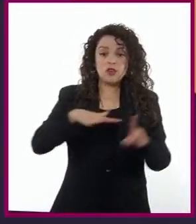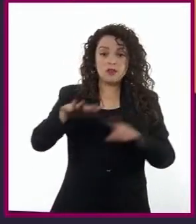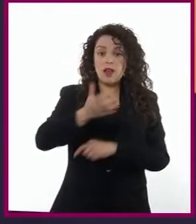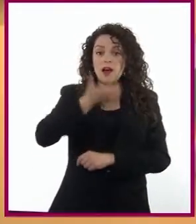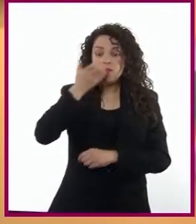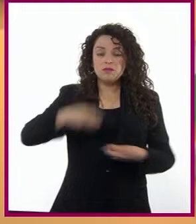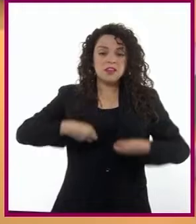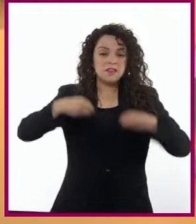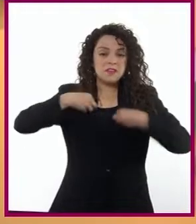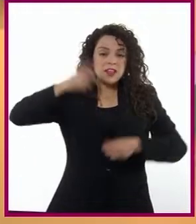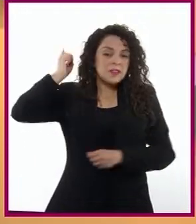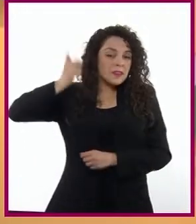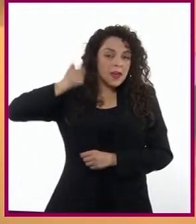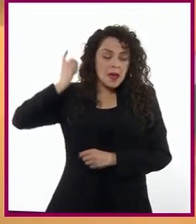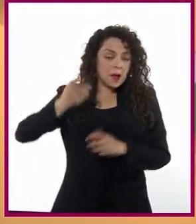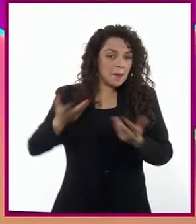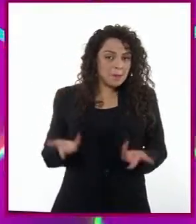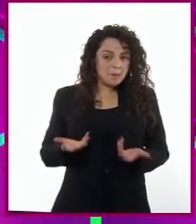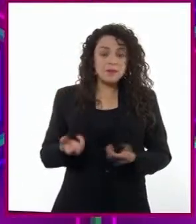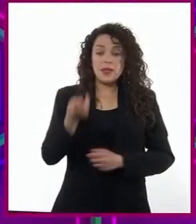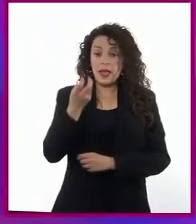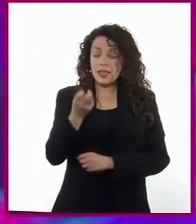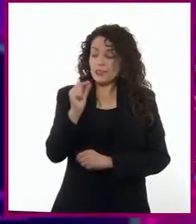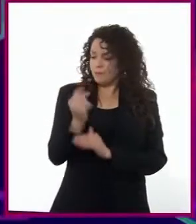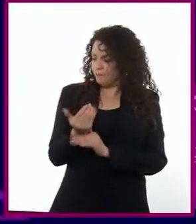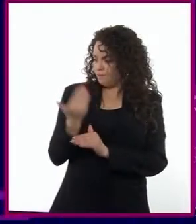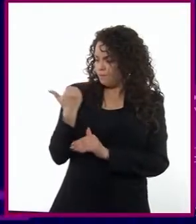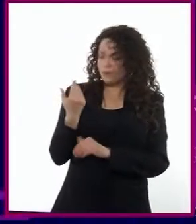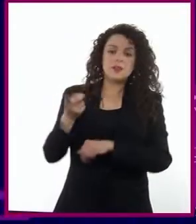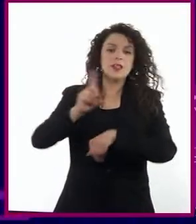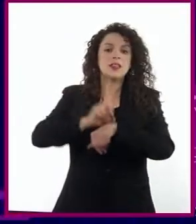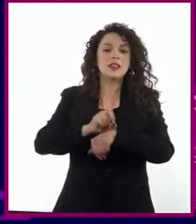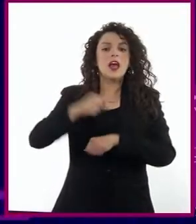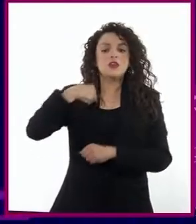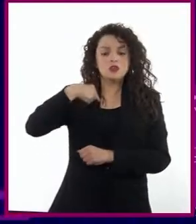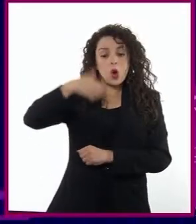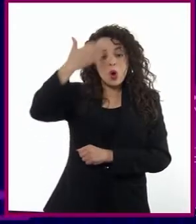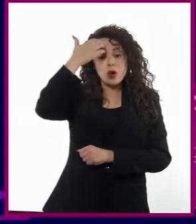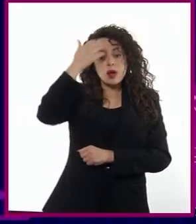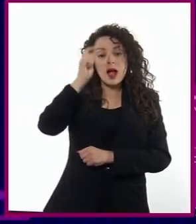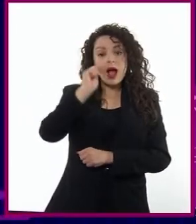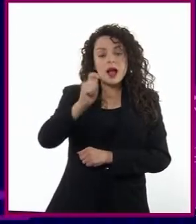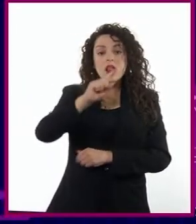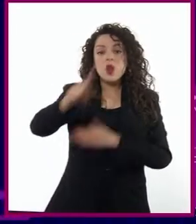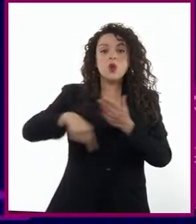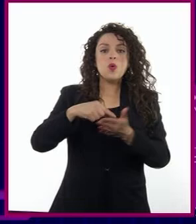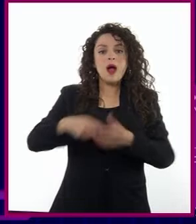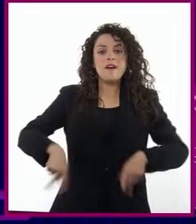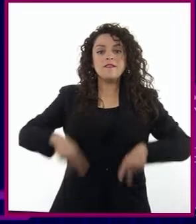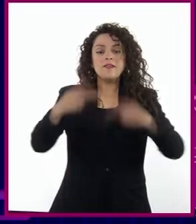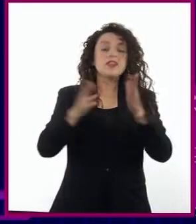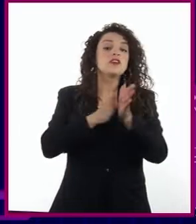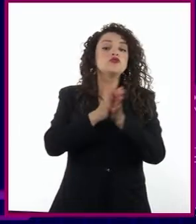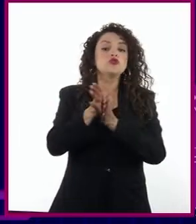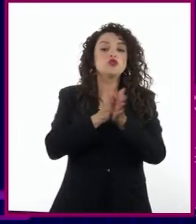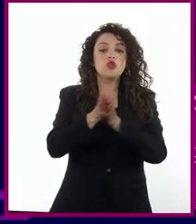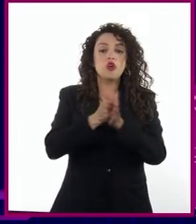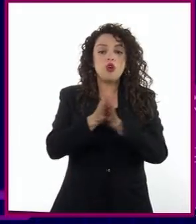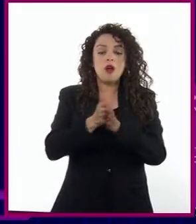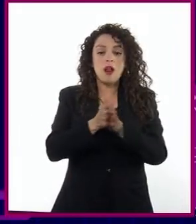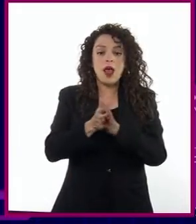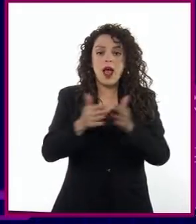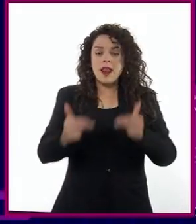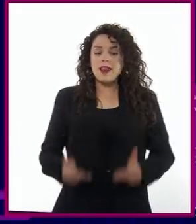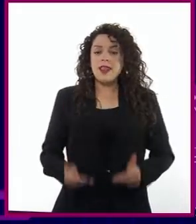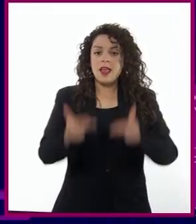cotidiano. Considerando esto, hace unos días tuve la oportunidad de conocer una chocolatería artesanal, que es un negocio de